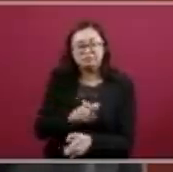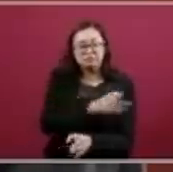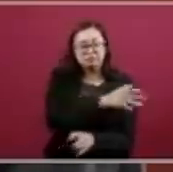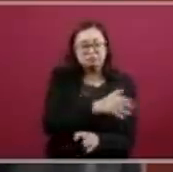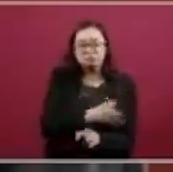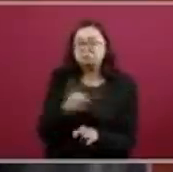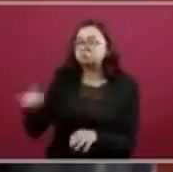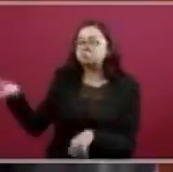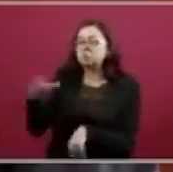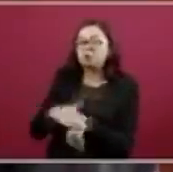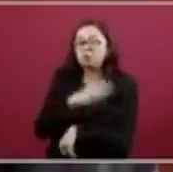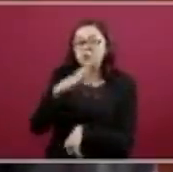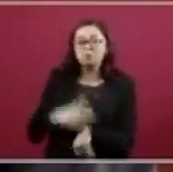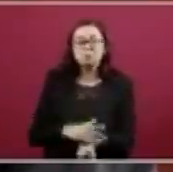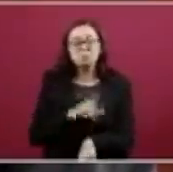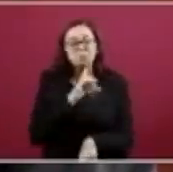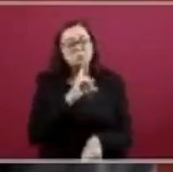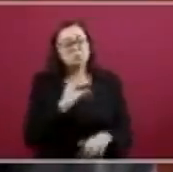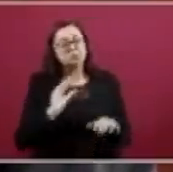permanecieron callados.